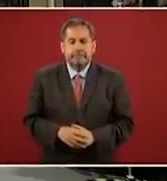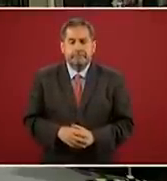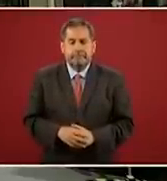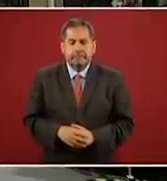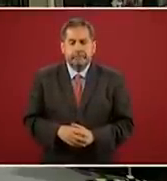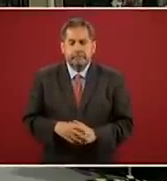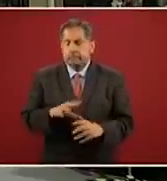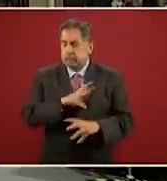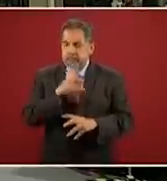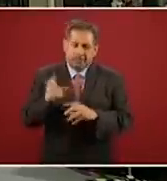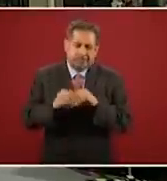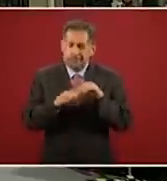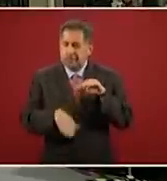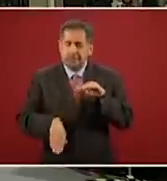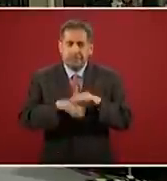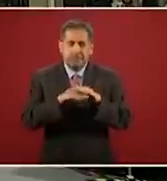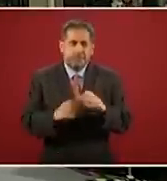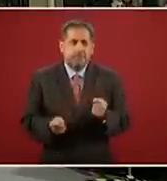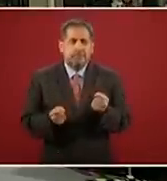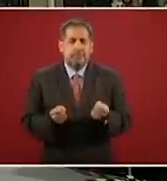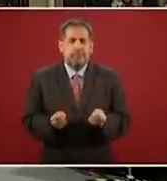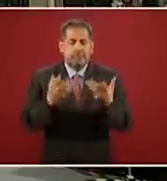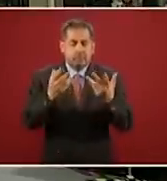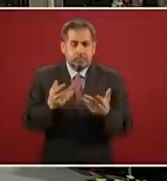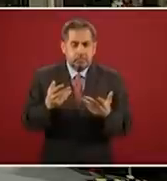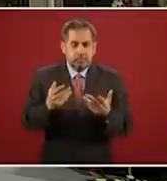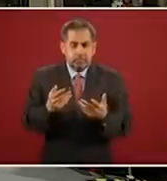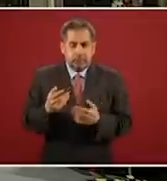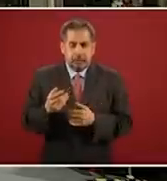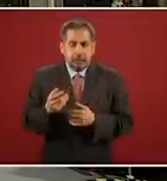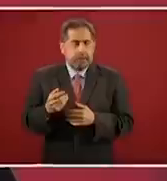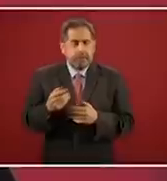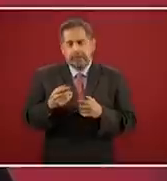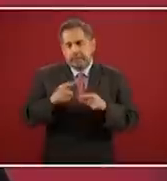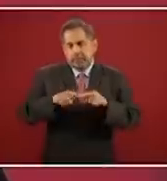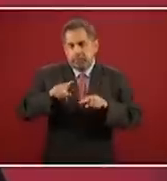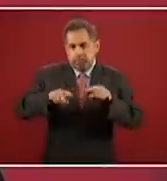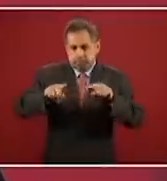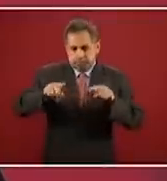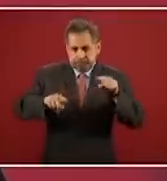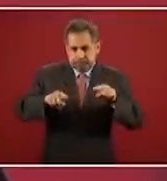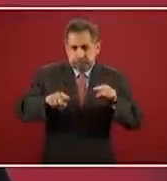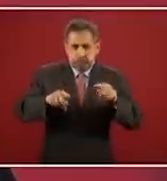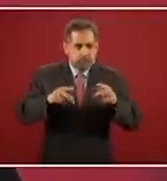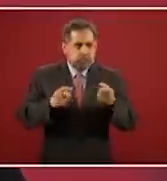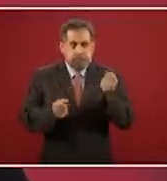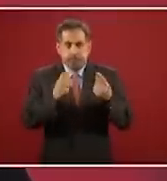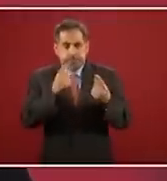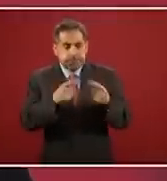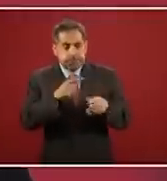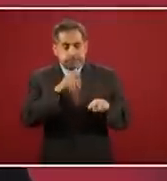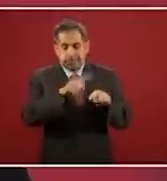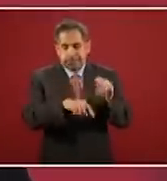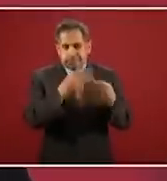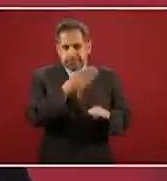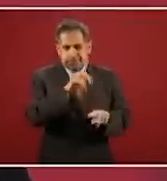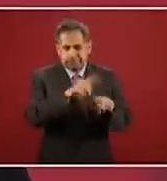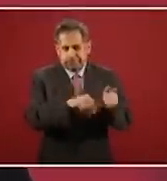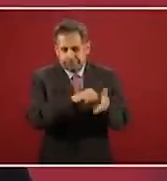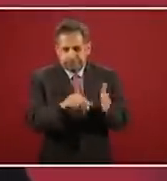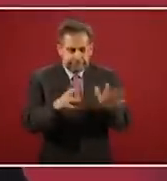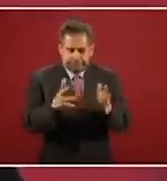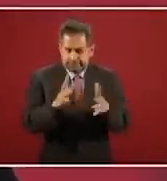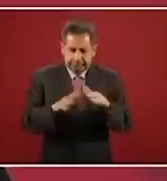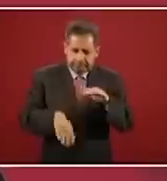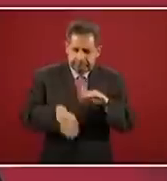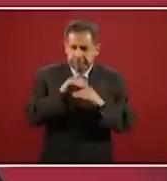Los montos totales hasta este momento, esto va muriendo, se mueve en razón de que se incremente el número de acuerdos de personas bloqueadas